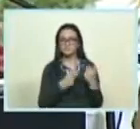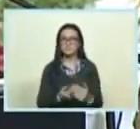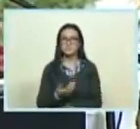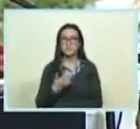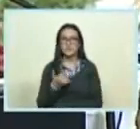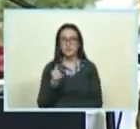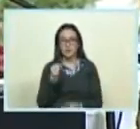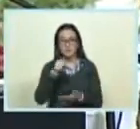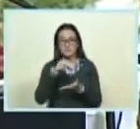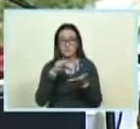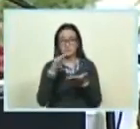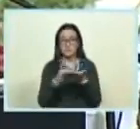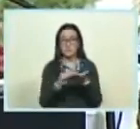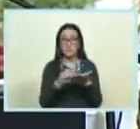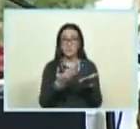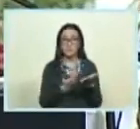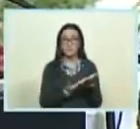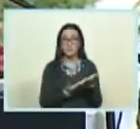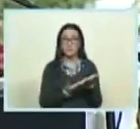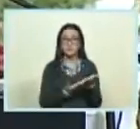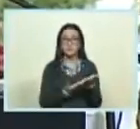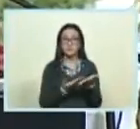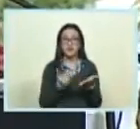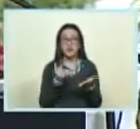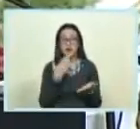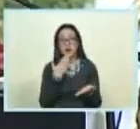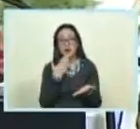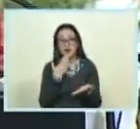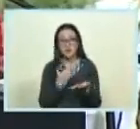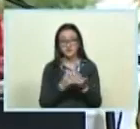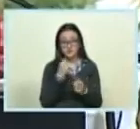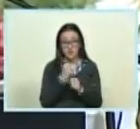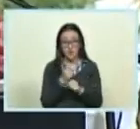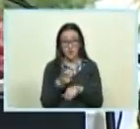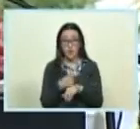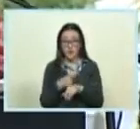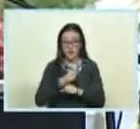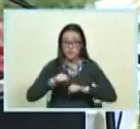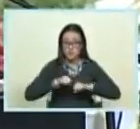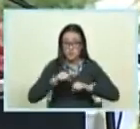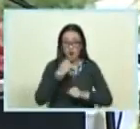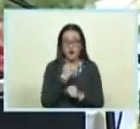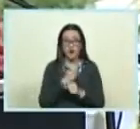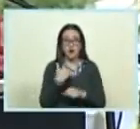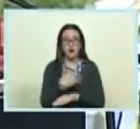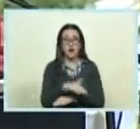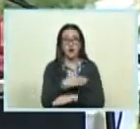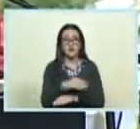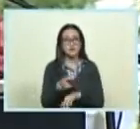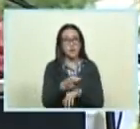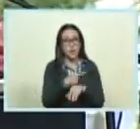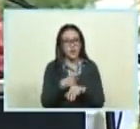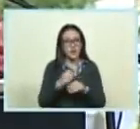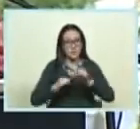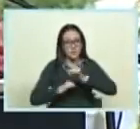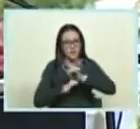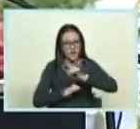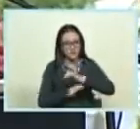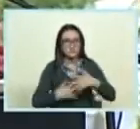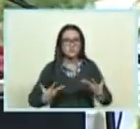Tengo aquí el punto de cuenta. Gracias a esta jornada de gobierno de calle, de gobierno con las